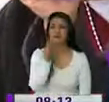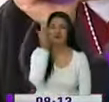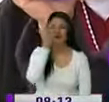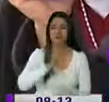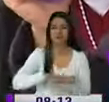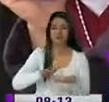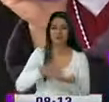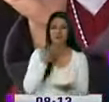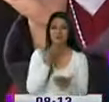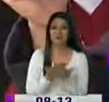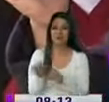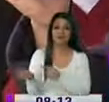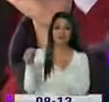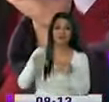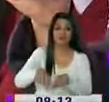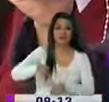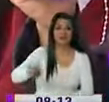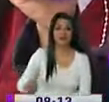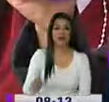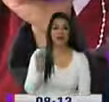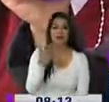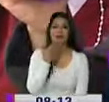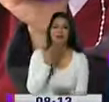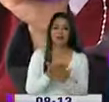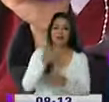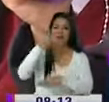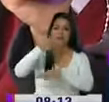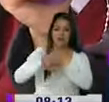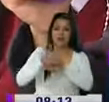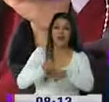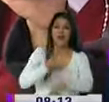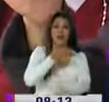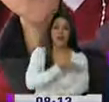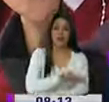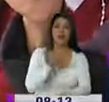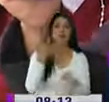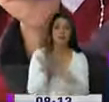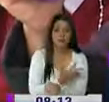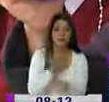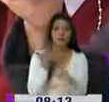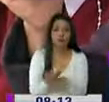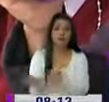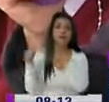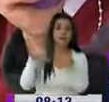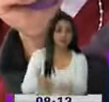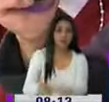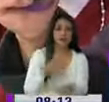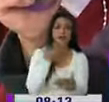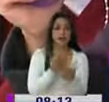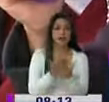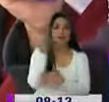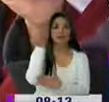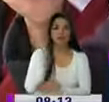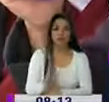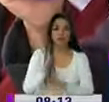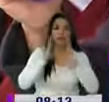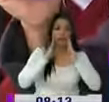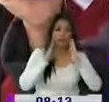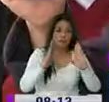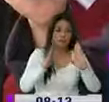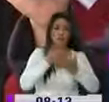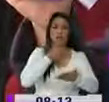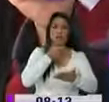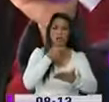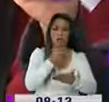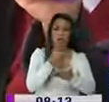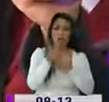días y agradeciéndole al canal por lo que ya han venido, ya como 5 veces viene el canal, dando gracias a Dios nos han atendido y